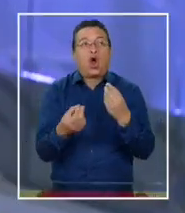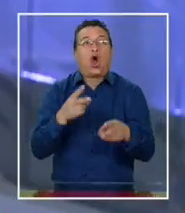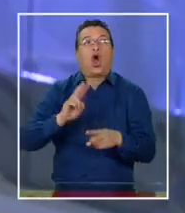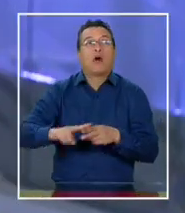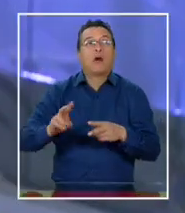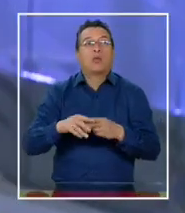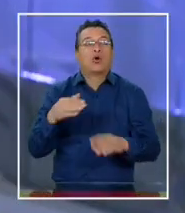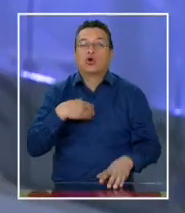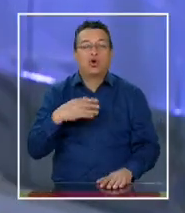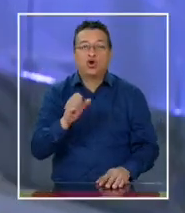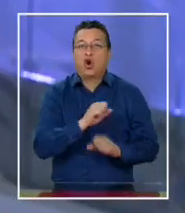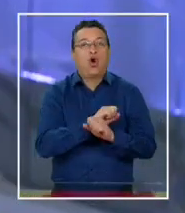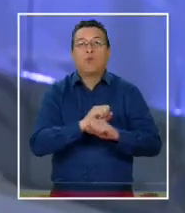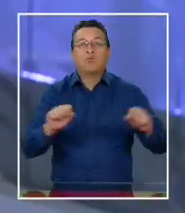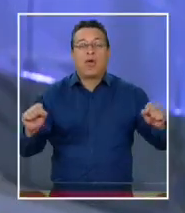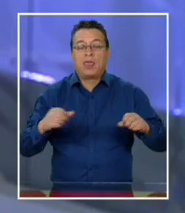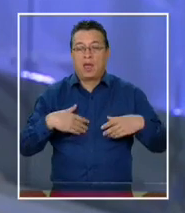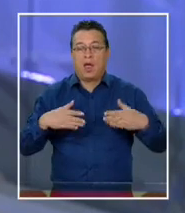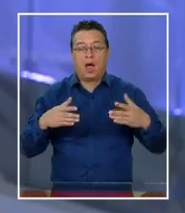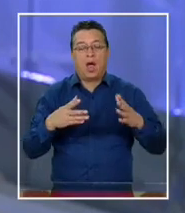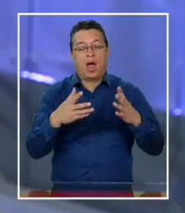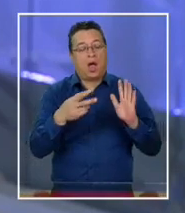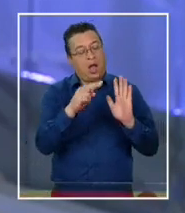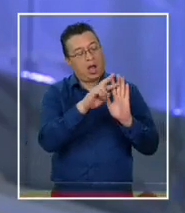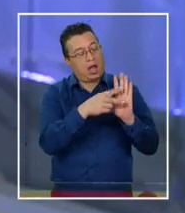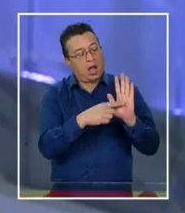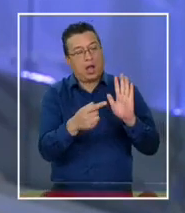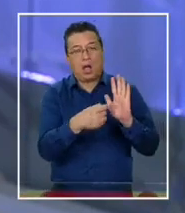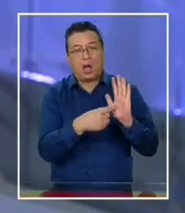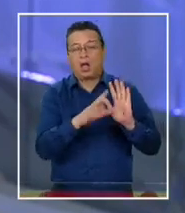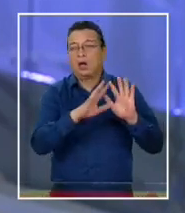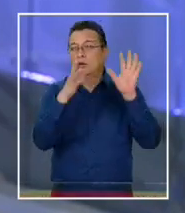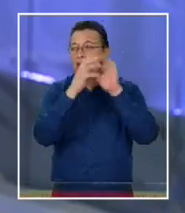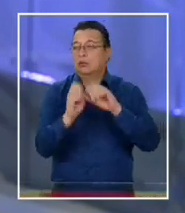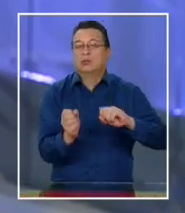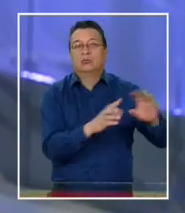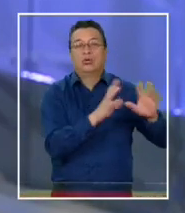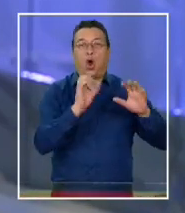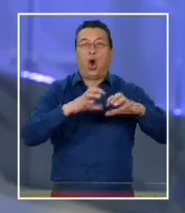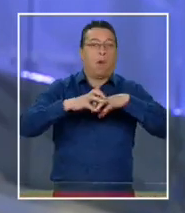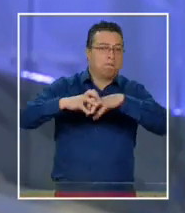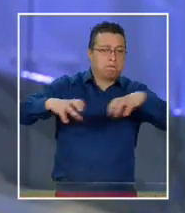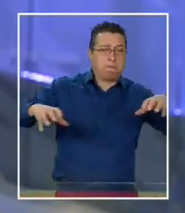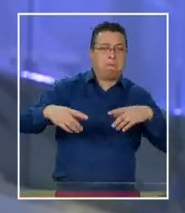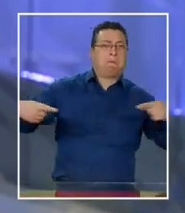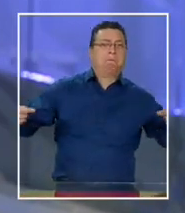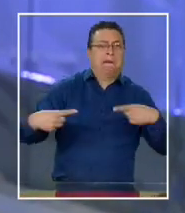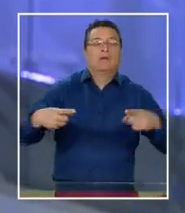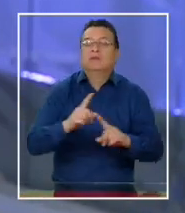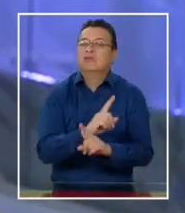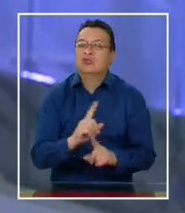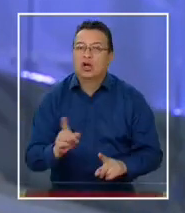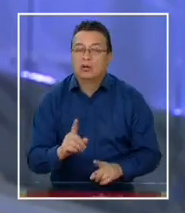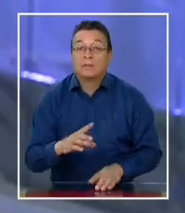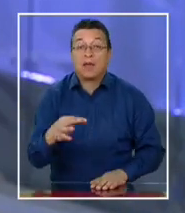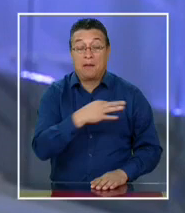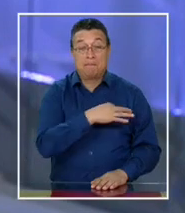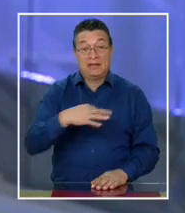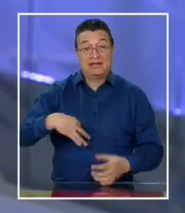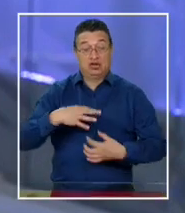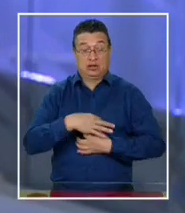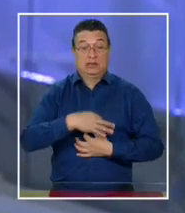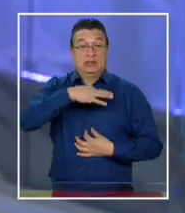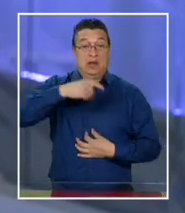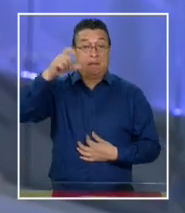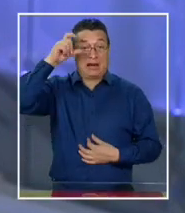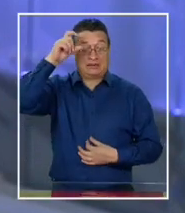cómo Porque no tenemos derecho a empantanarnos o irnos a las trincheras Ah cuando cuando el ministro Marcel dice